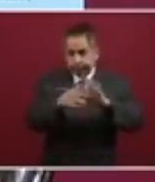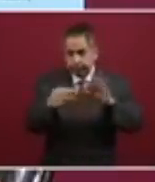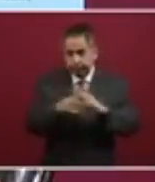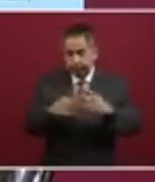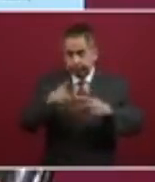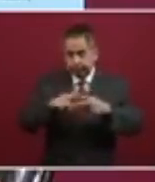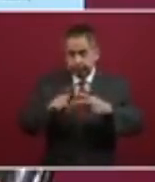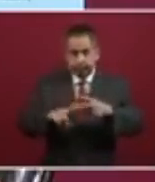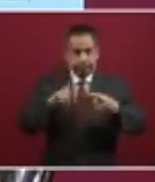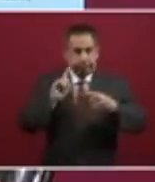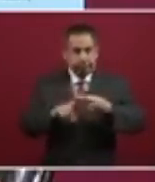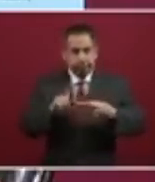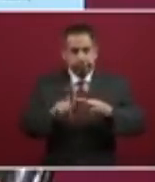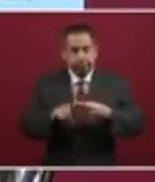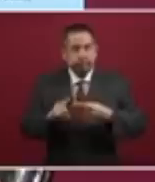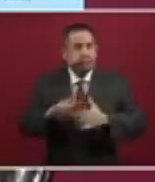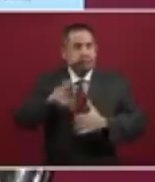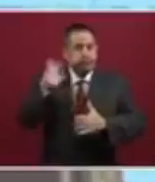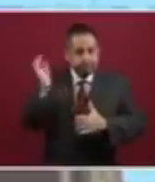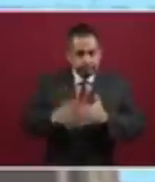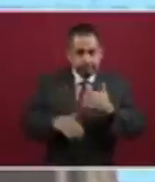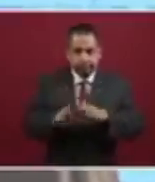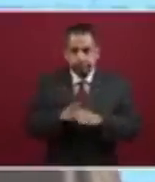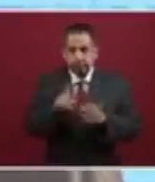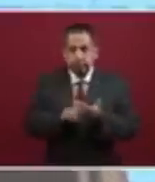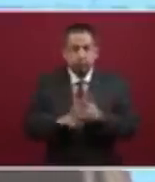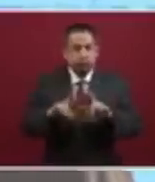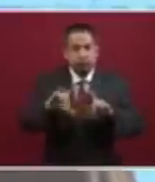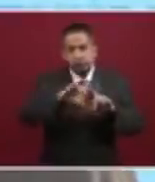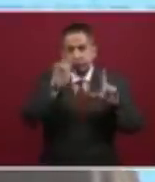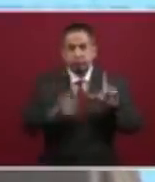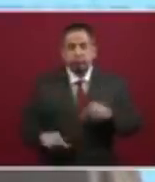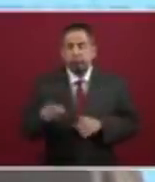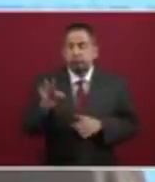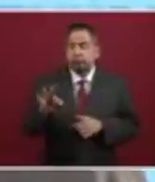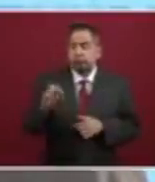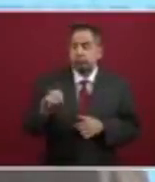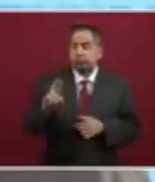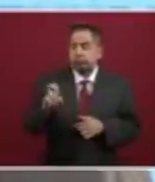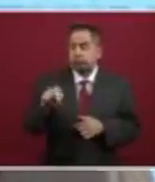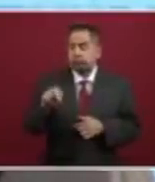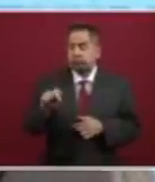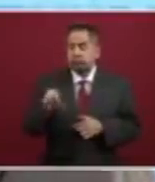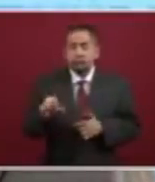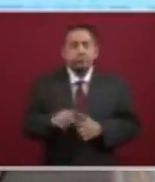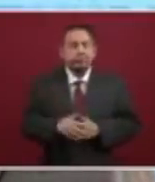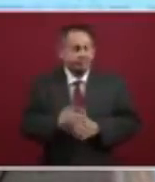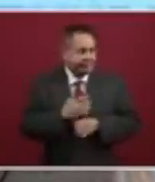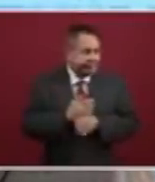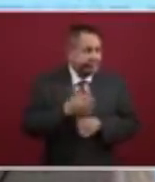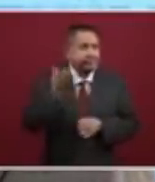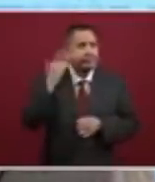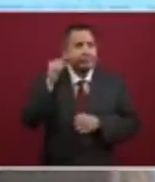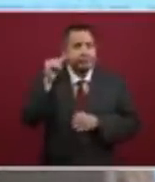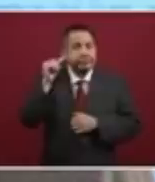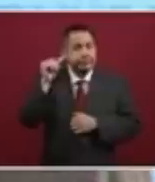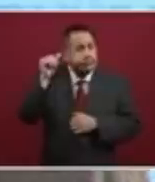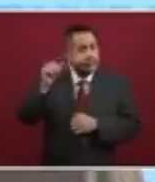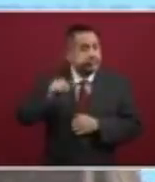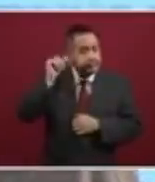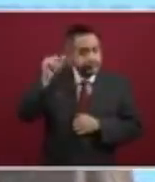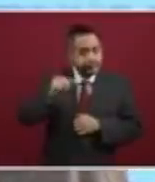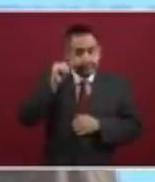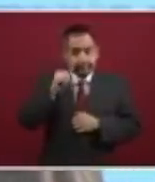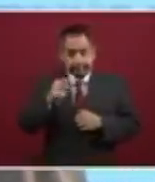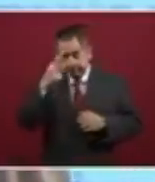Uno, la conclusión del diagnóstico nacional forense que levantamos durante el mes de abril en toda